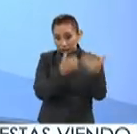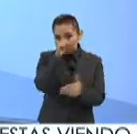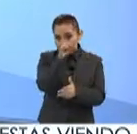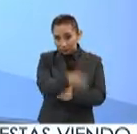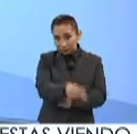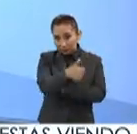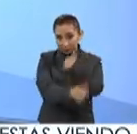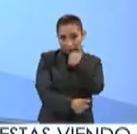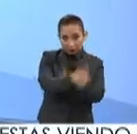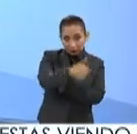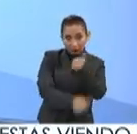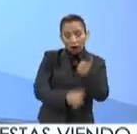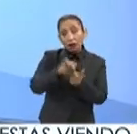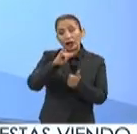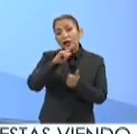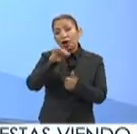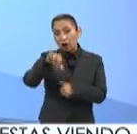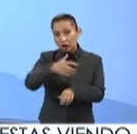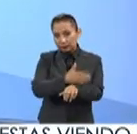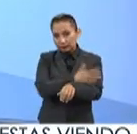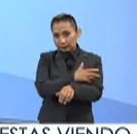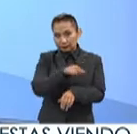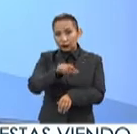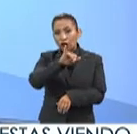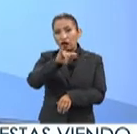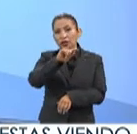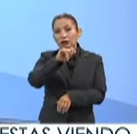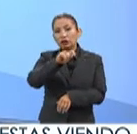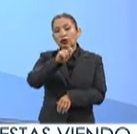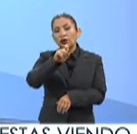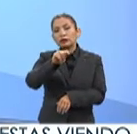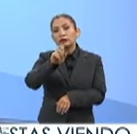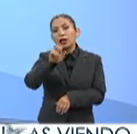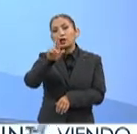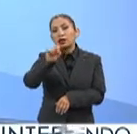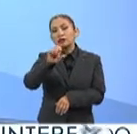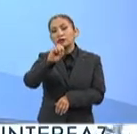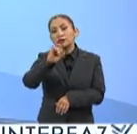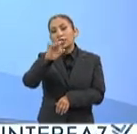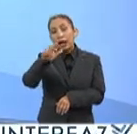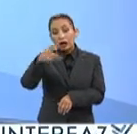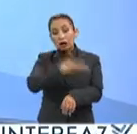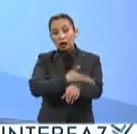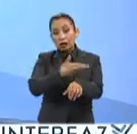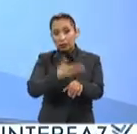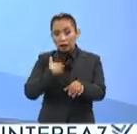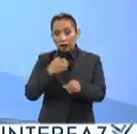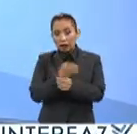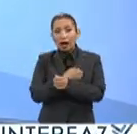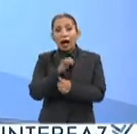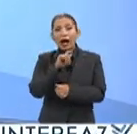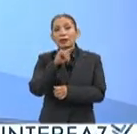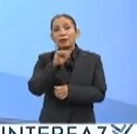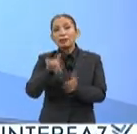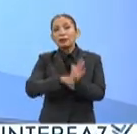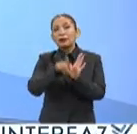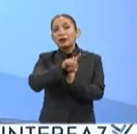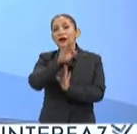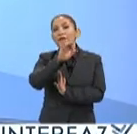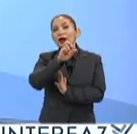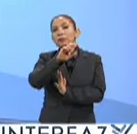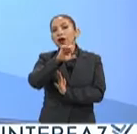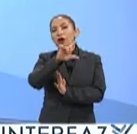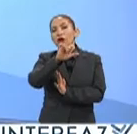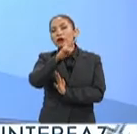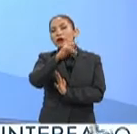de carreras o ingenierías. Hoy nos acompaña en el estudio José Antonio Terrón Sierra, él es coordinador académico del Departamento de Farmacología